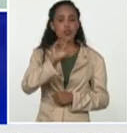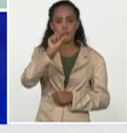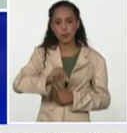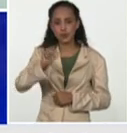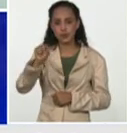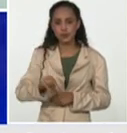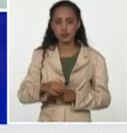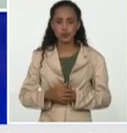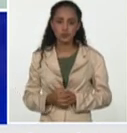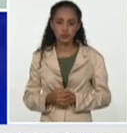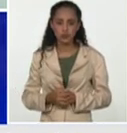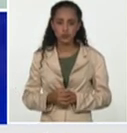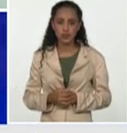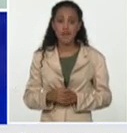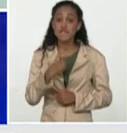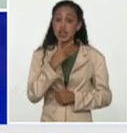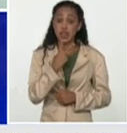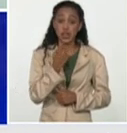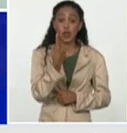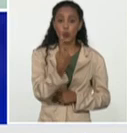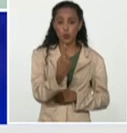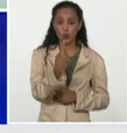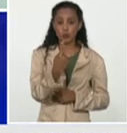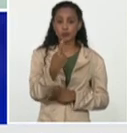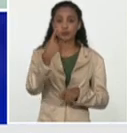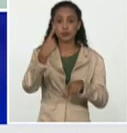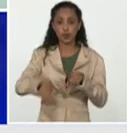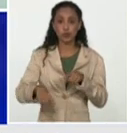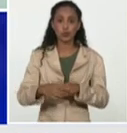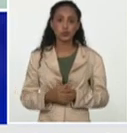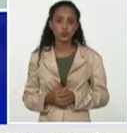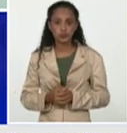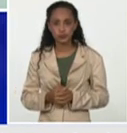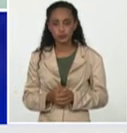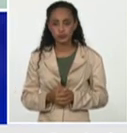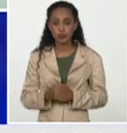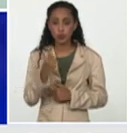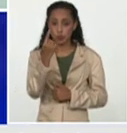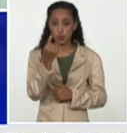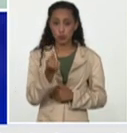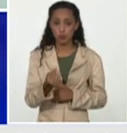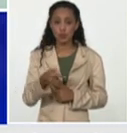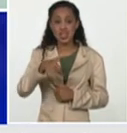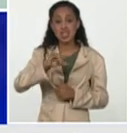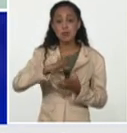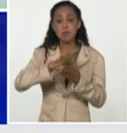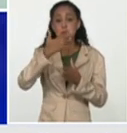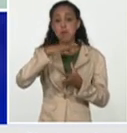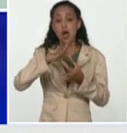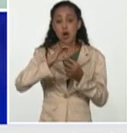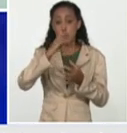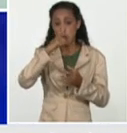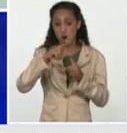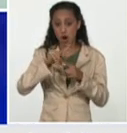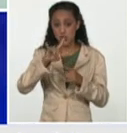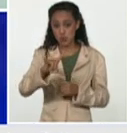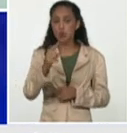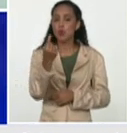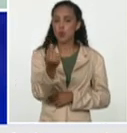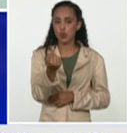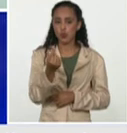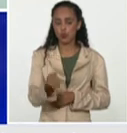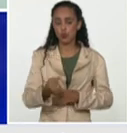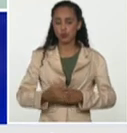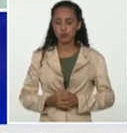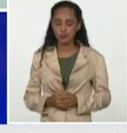y Vertientes con 1 cada uno. En esta provincia también los eventos les han aportado un número de casos